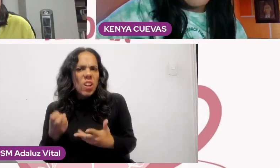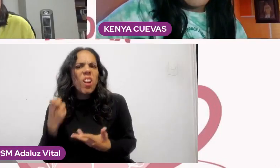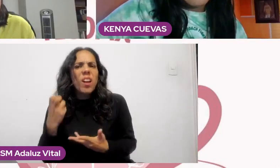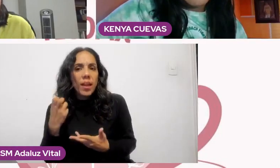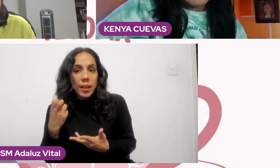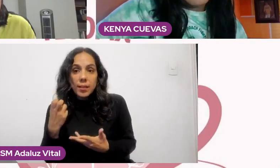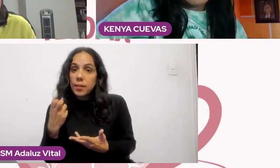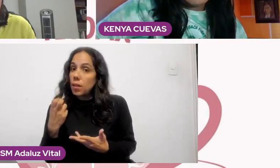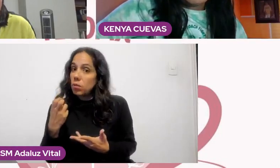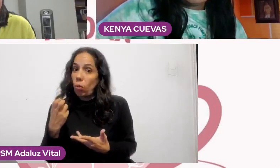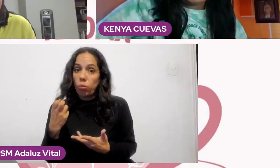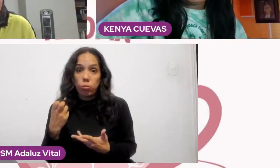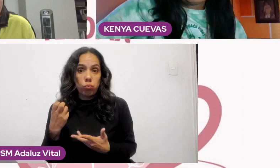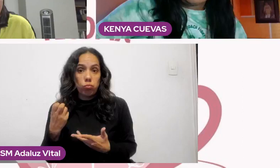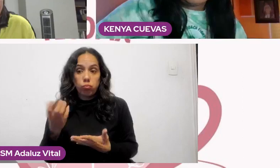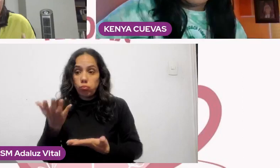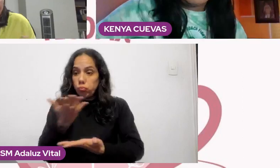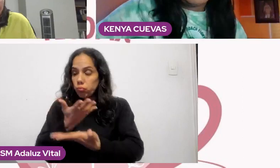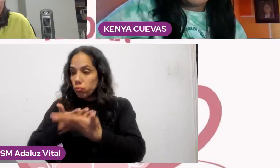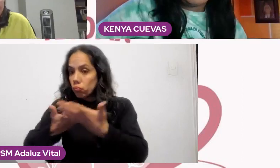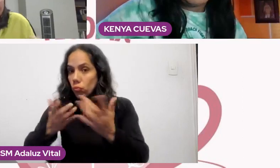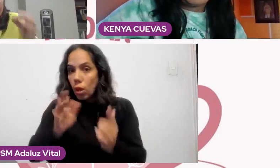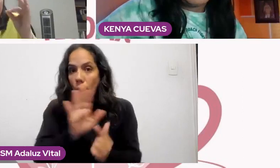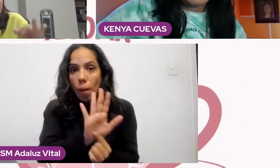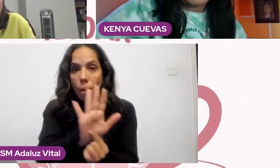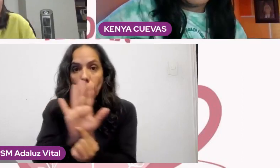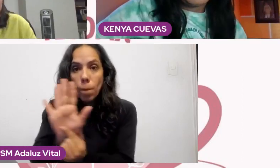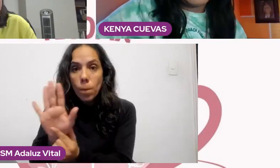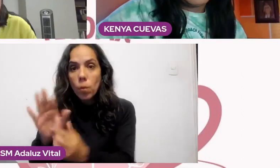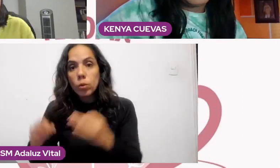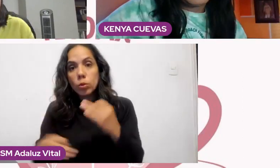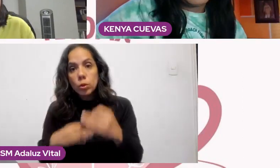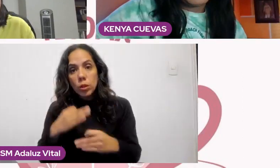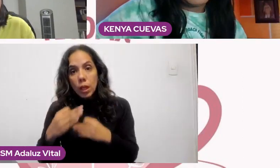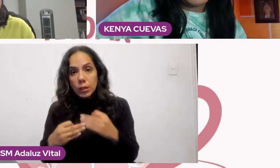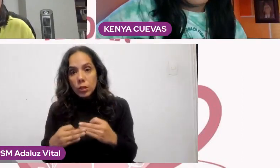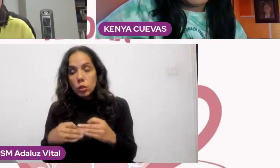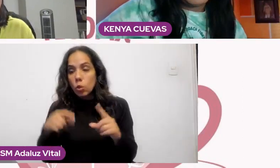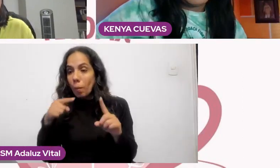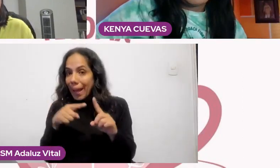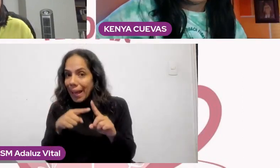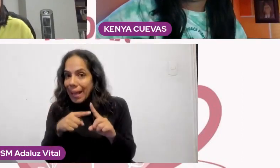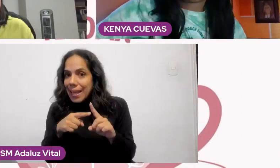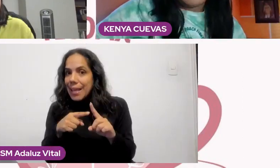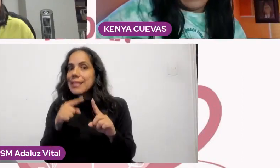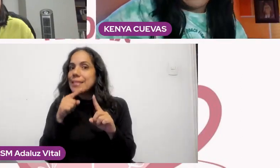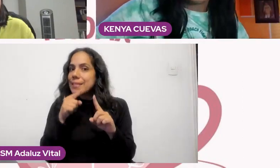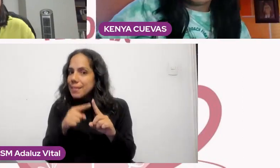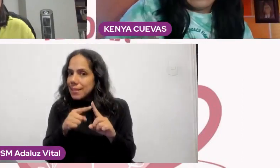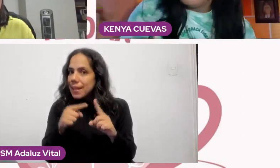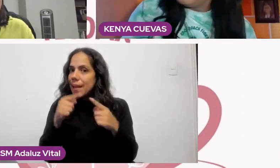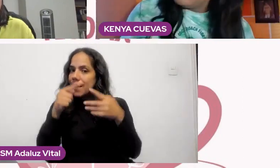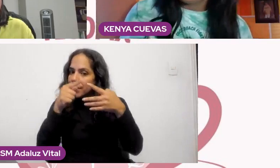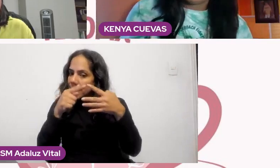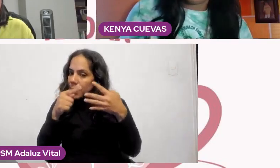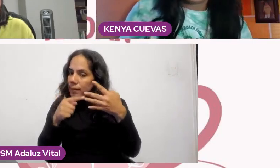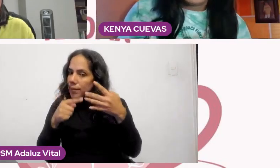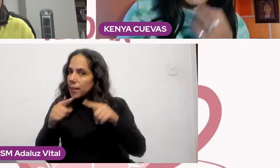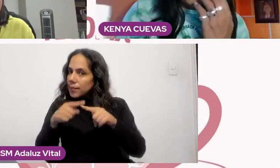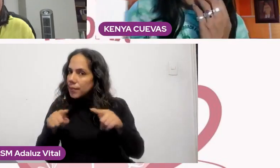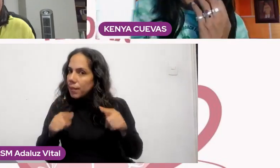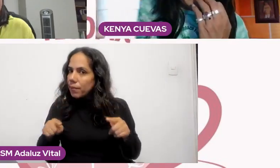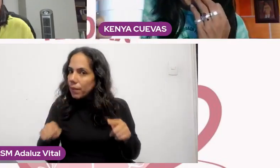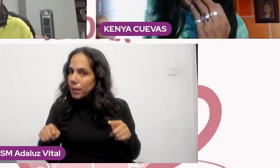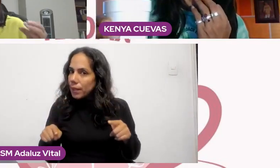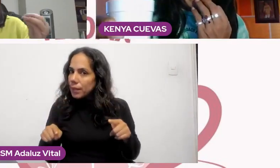la sociedad, pues reconocer que esto es una violencia específica, ¿no? Que enfrentan las personas transgénero, y